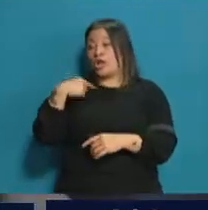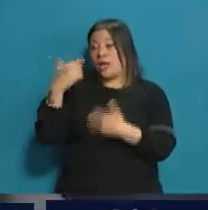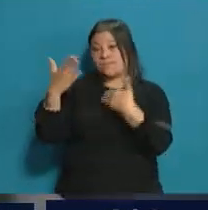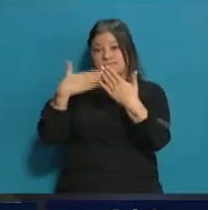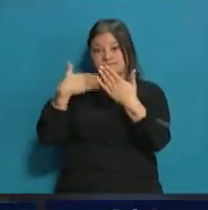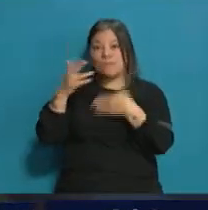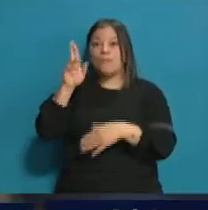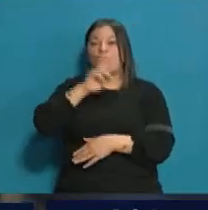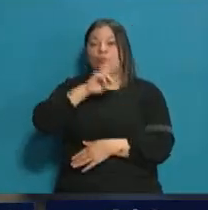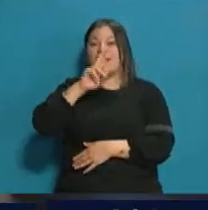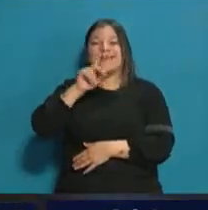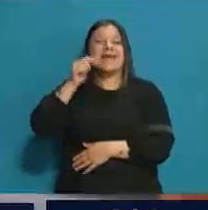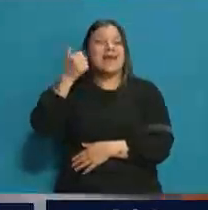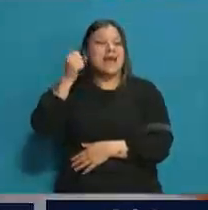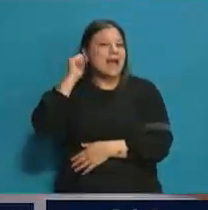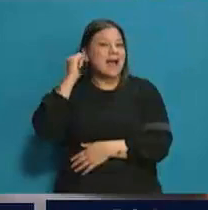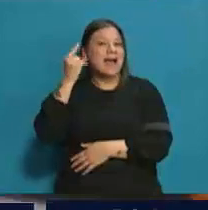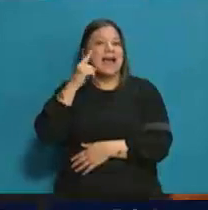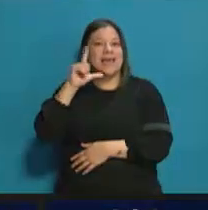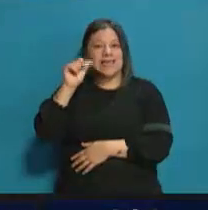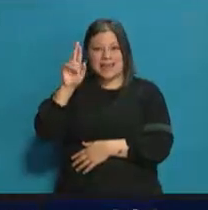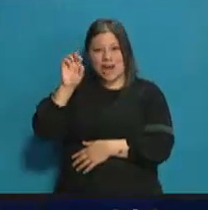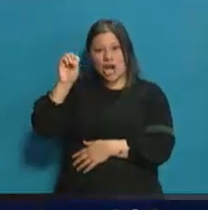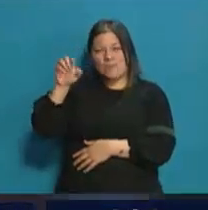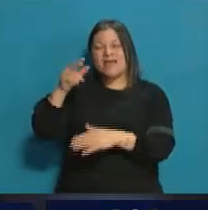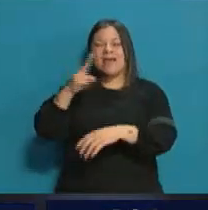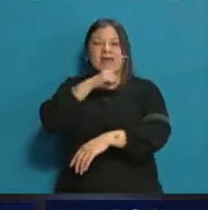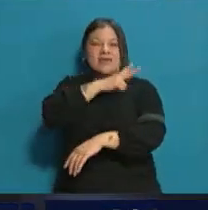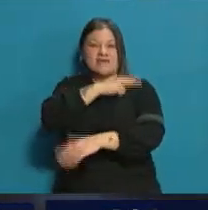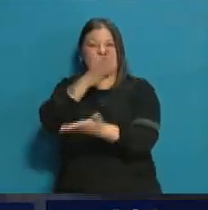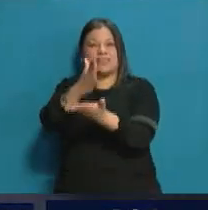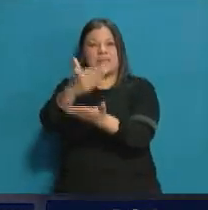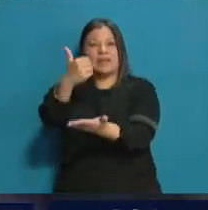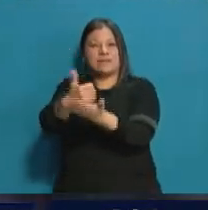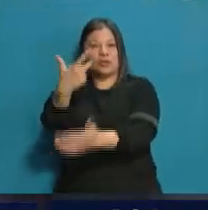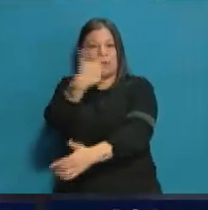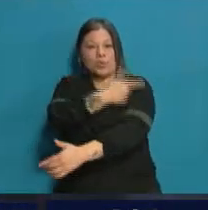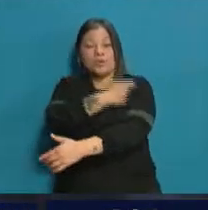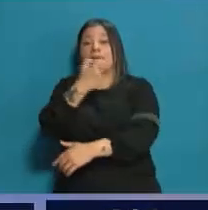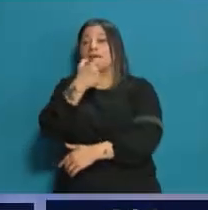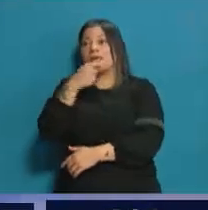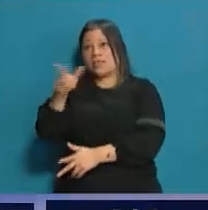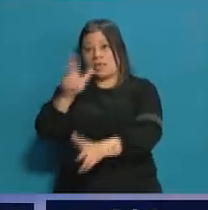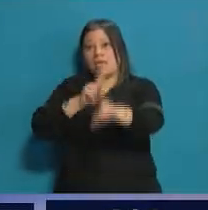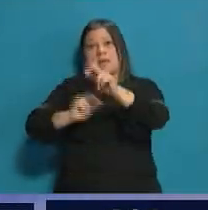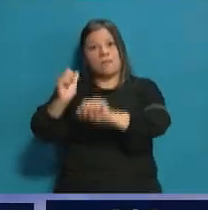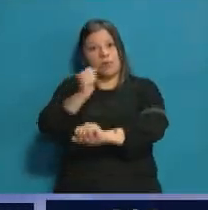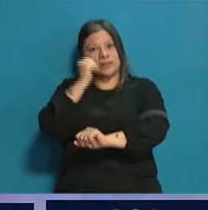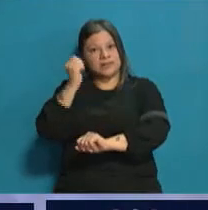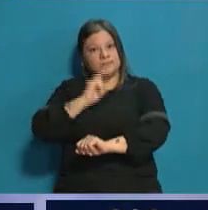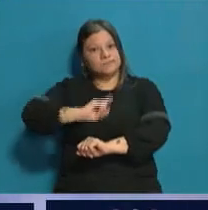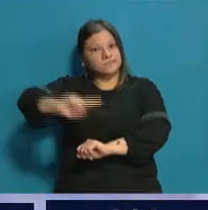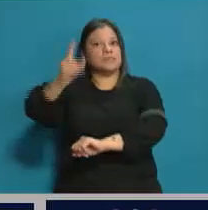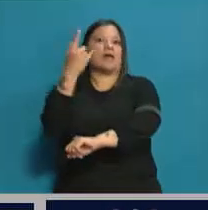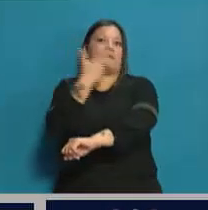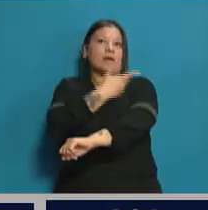de Inmunización de la provincia y habla acerca de esto, la importancia de que todos nos vacunemos.